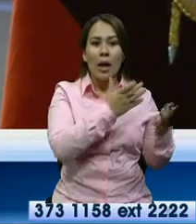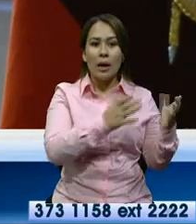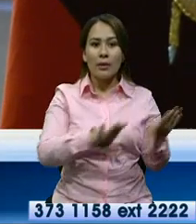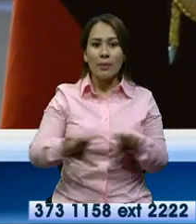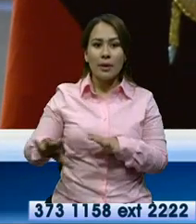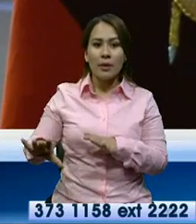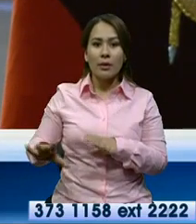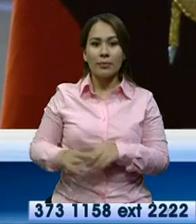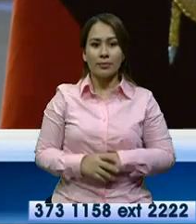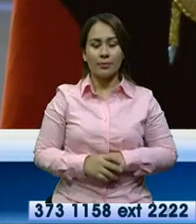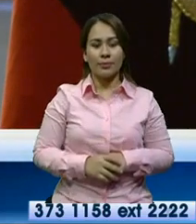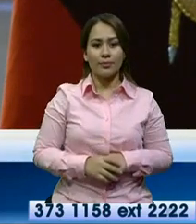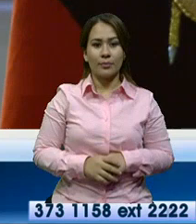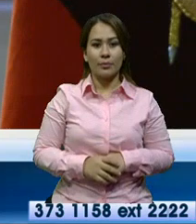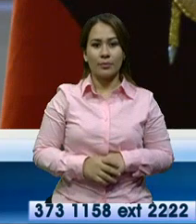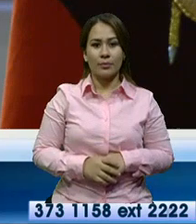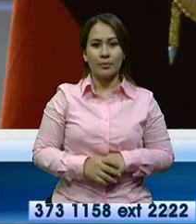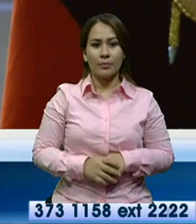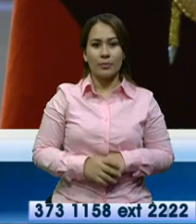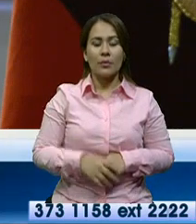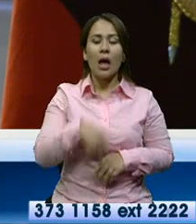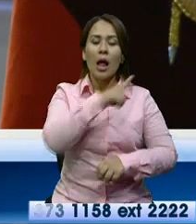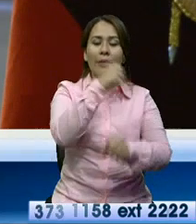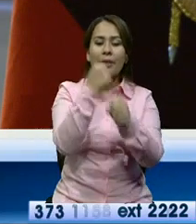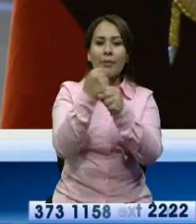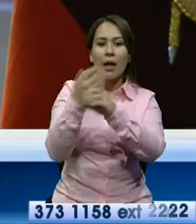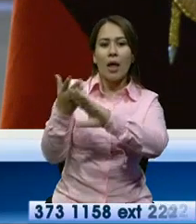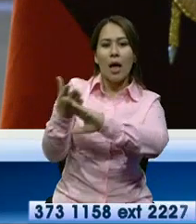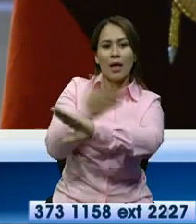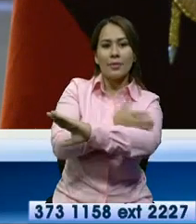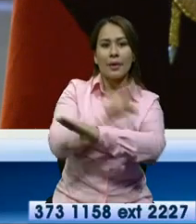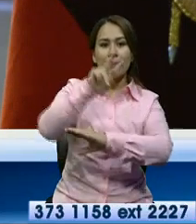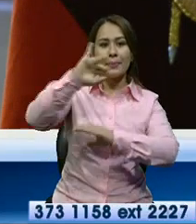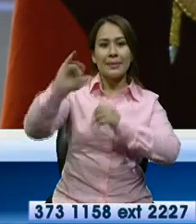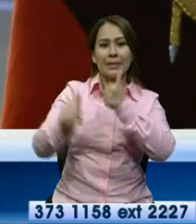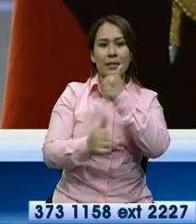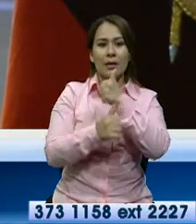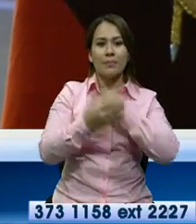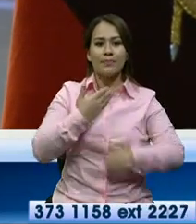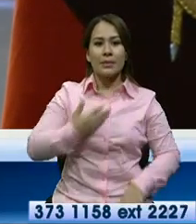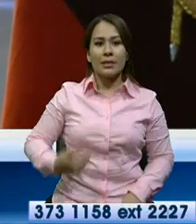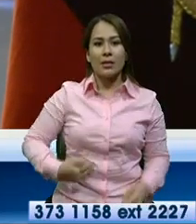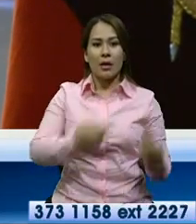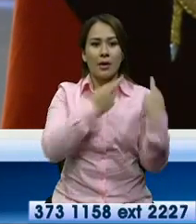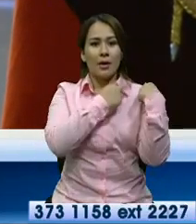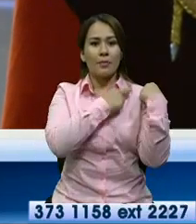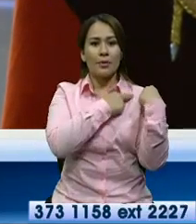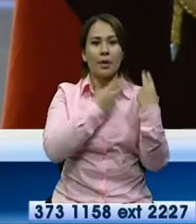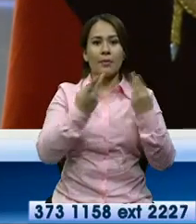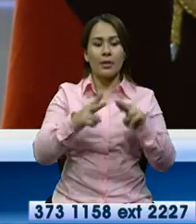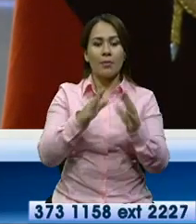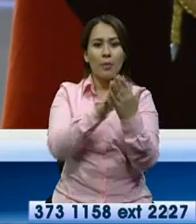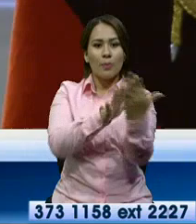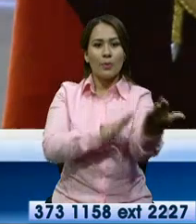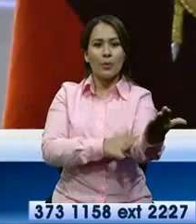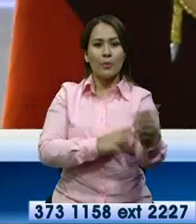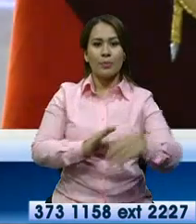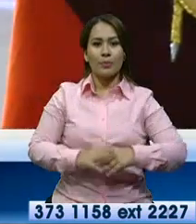sus actividades desde que él ha ejercido esa vicepresidencia y desde que está a cargo también de los